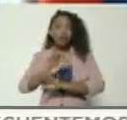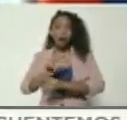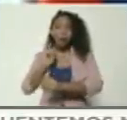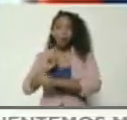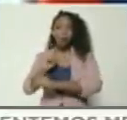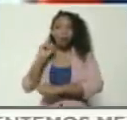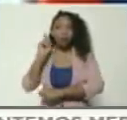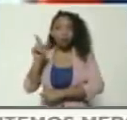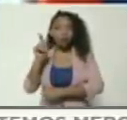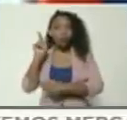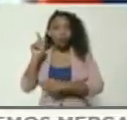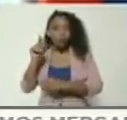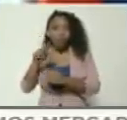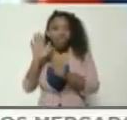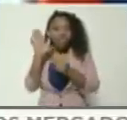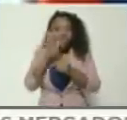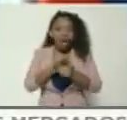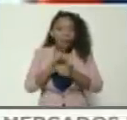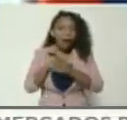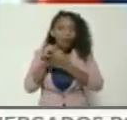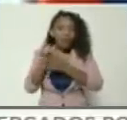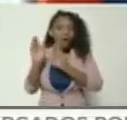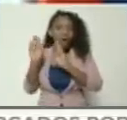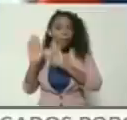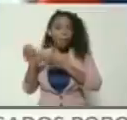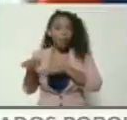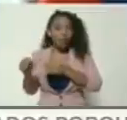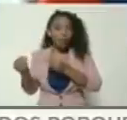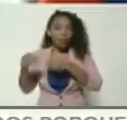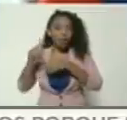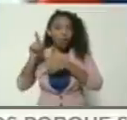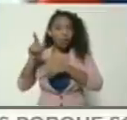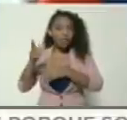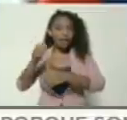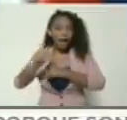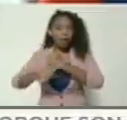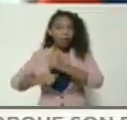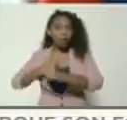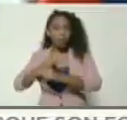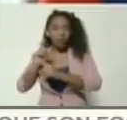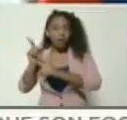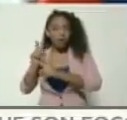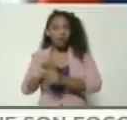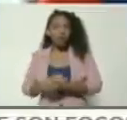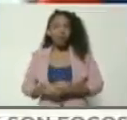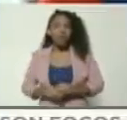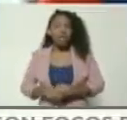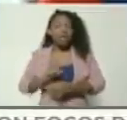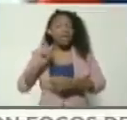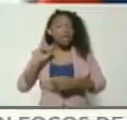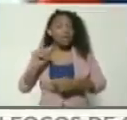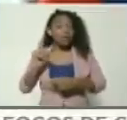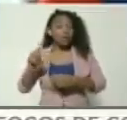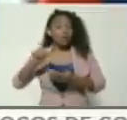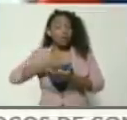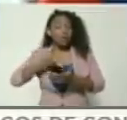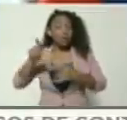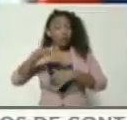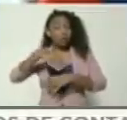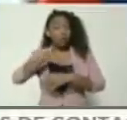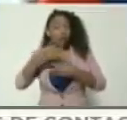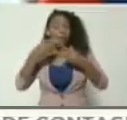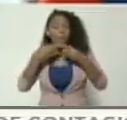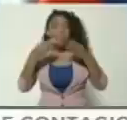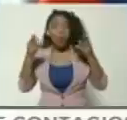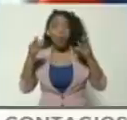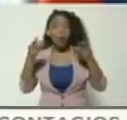por encubrimiento y asociación. Es bueno también recordar que en medio de todo esto ha sido ya publicada en